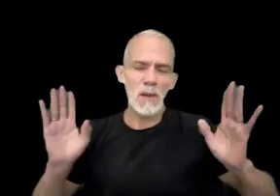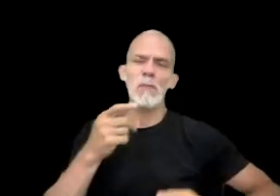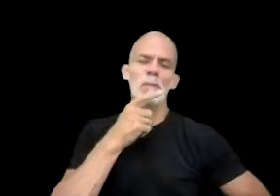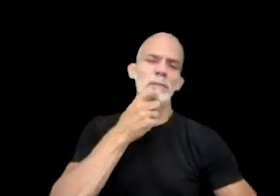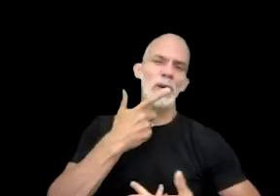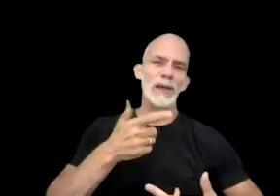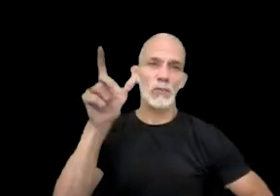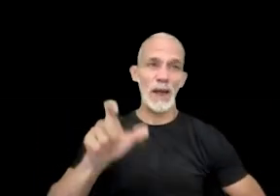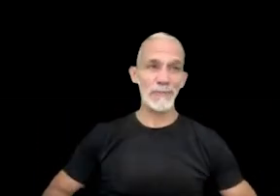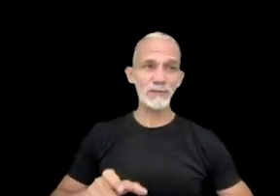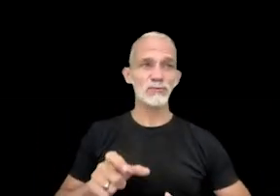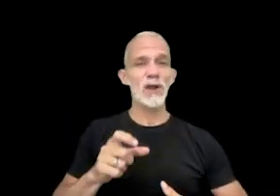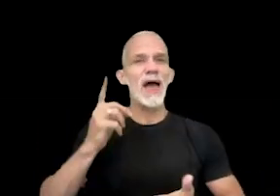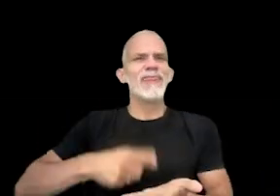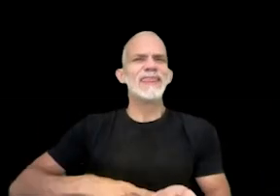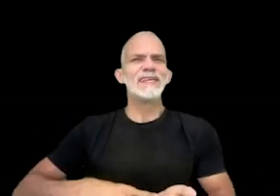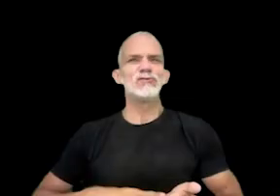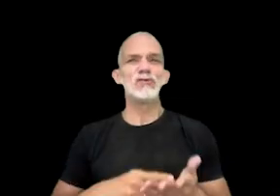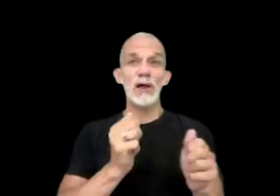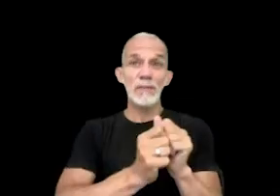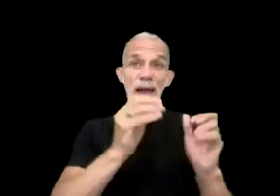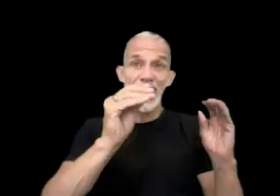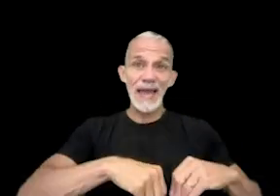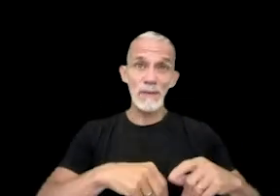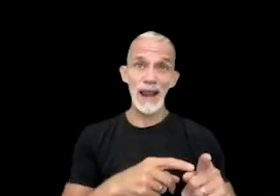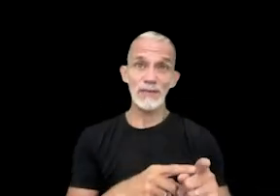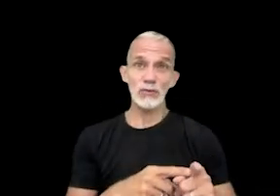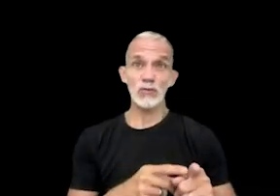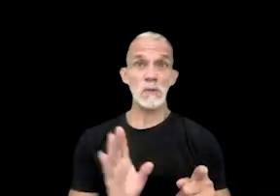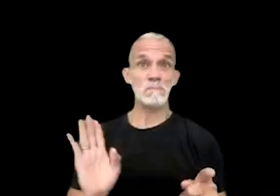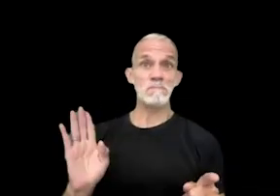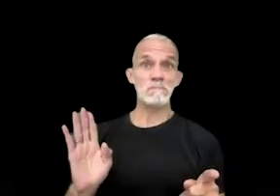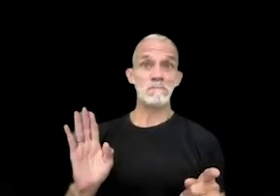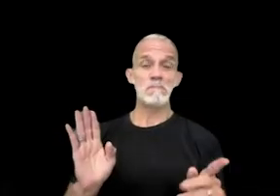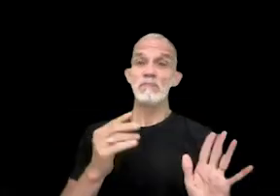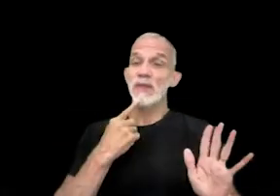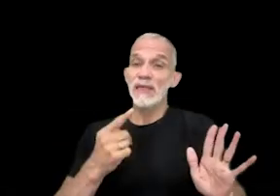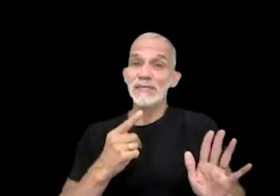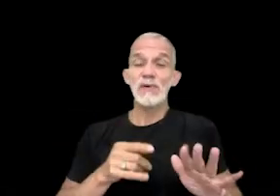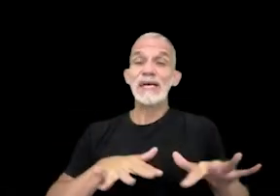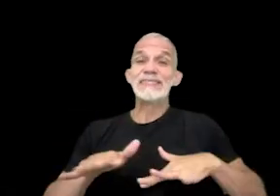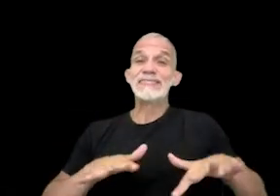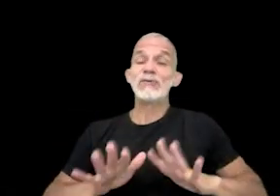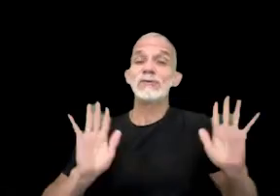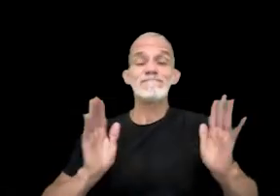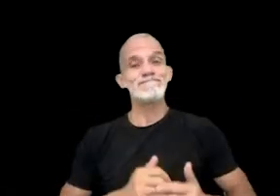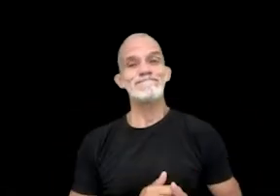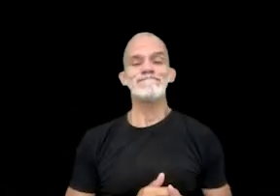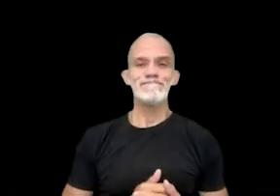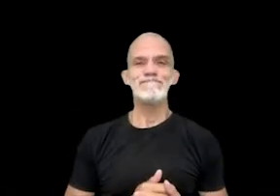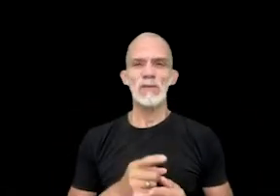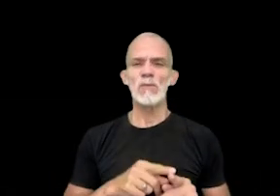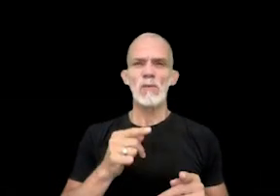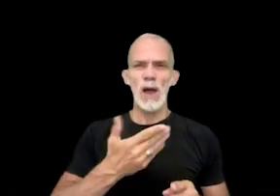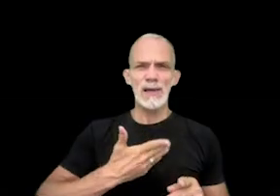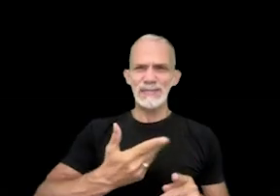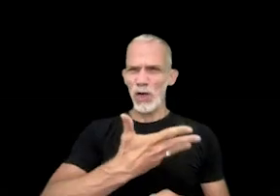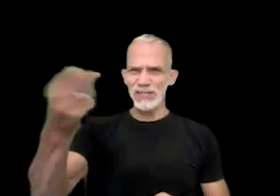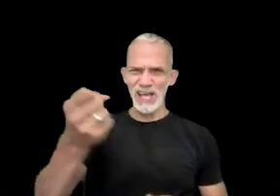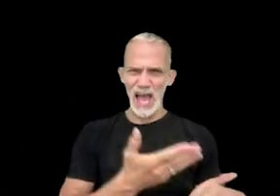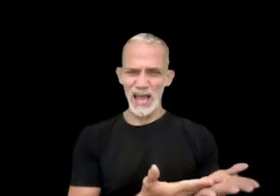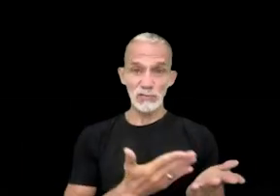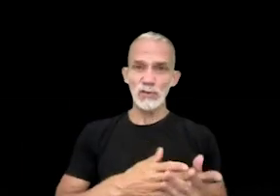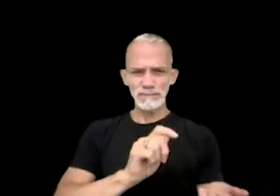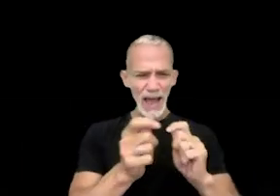un contribuyente que decide ajustar los quebrantos porque entiende que la situación va a ser confiscatoria. Ajusta